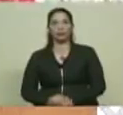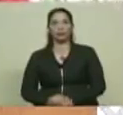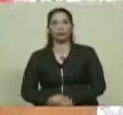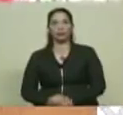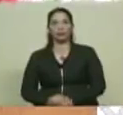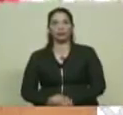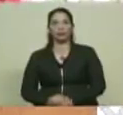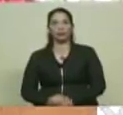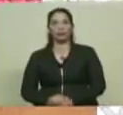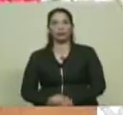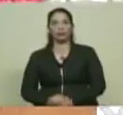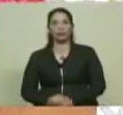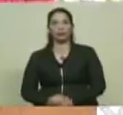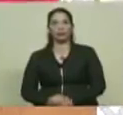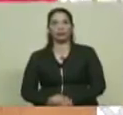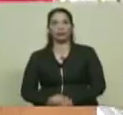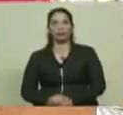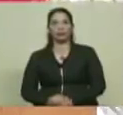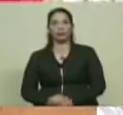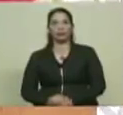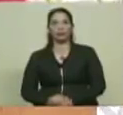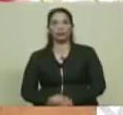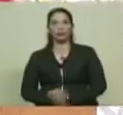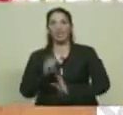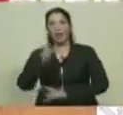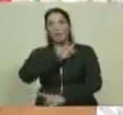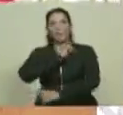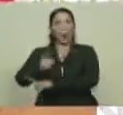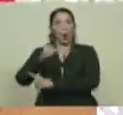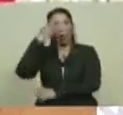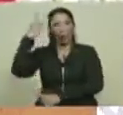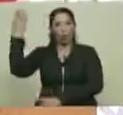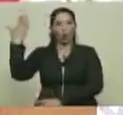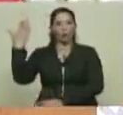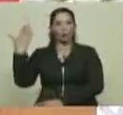Aquí está, ¿ves? Que esto era un castigo de Dios